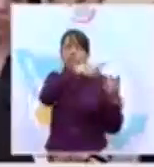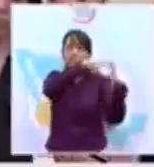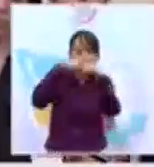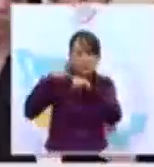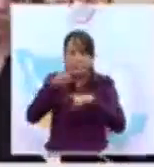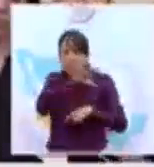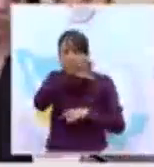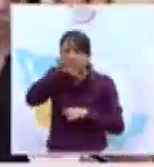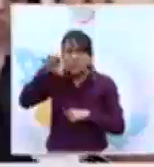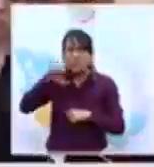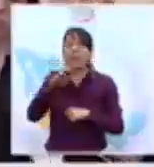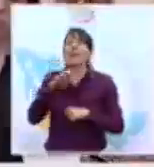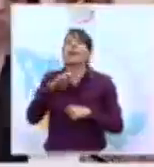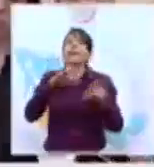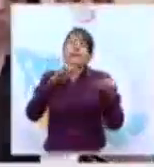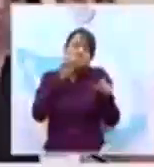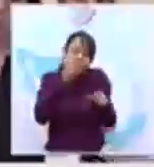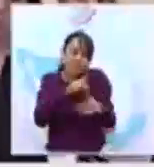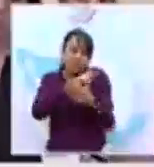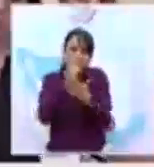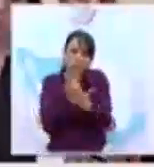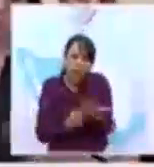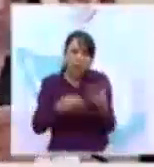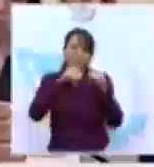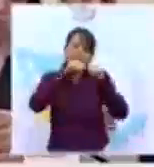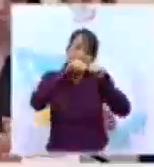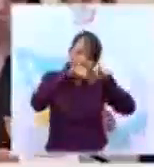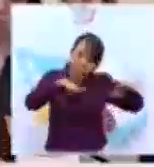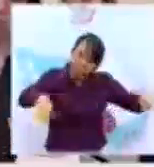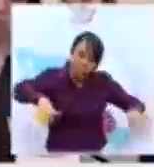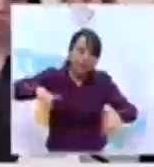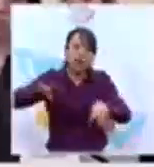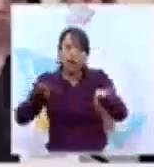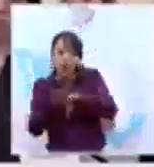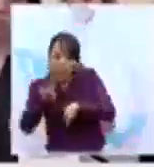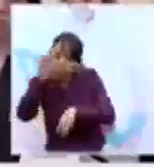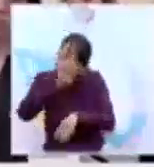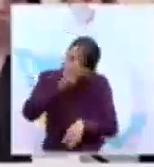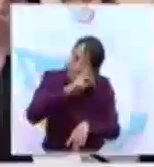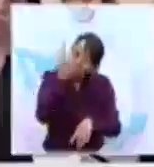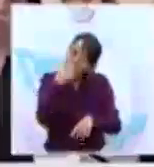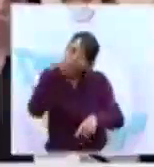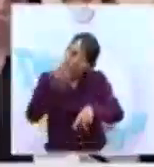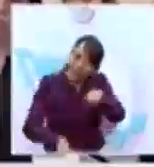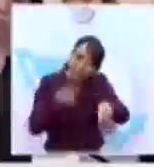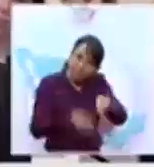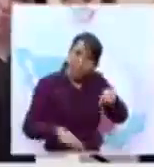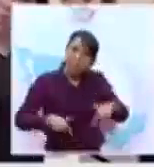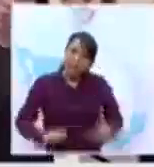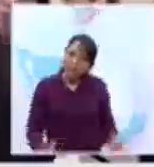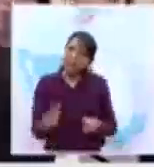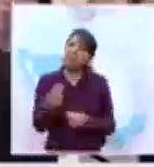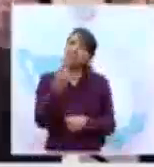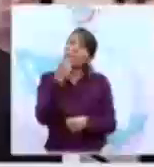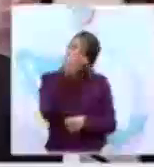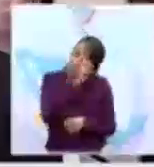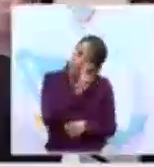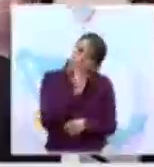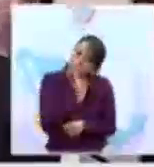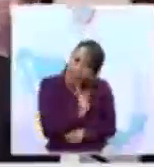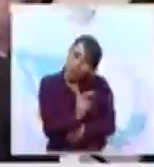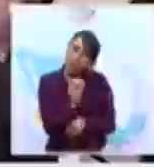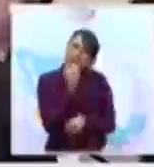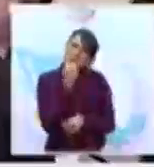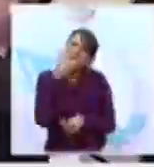asesor, pero pesando y midiendo a cada niño y viendo lo que decían de resultados inmediatos. Cuando utilizamos